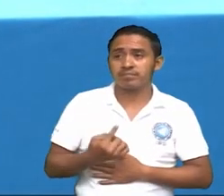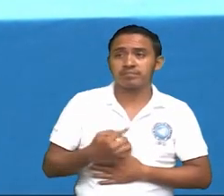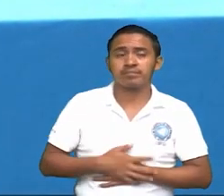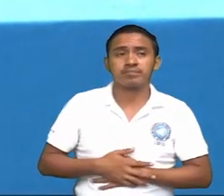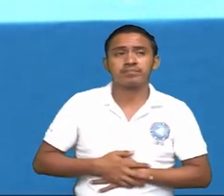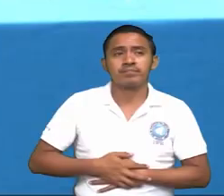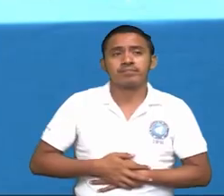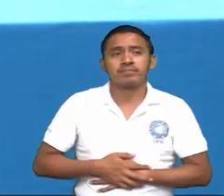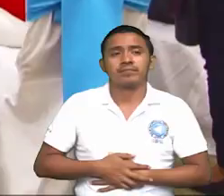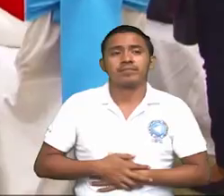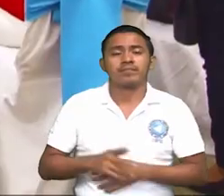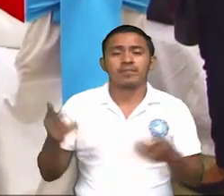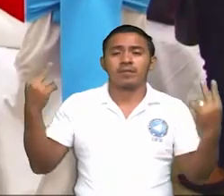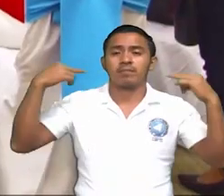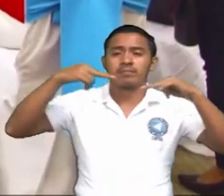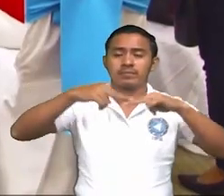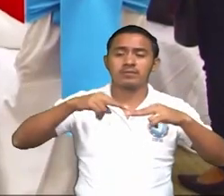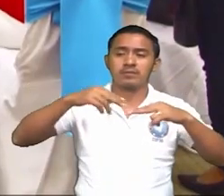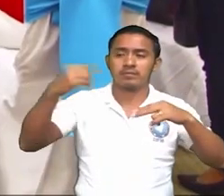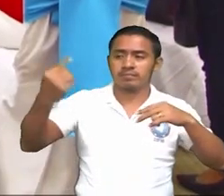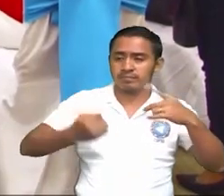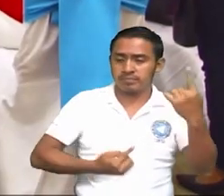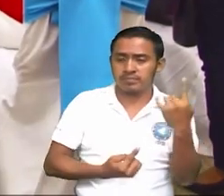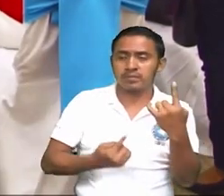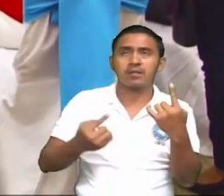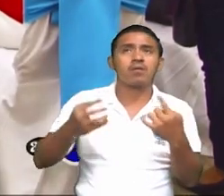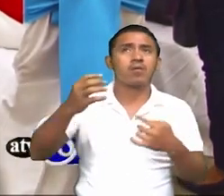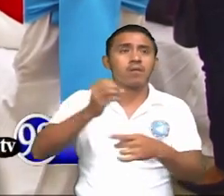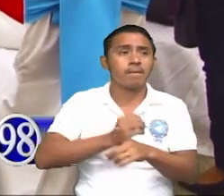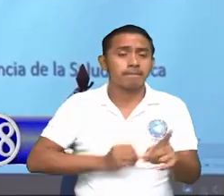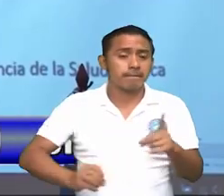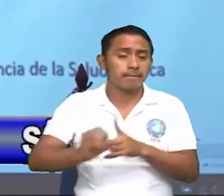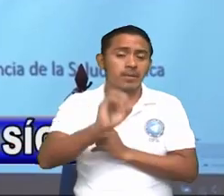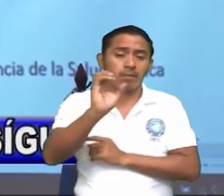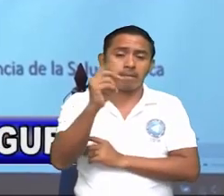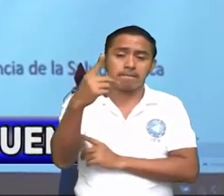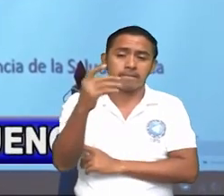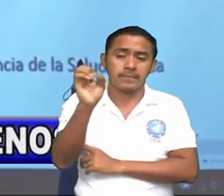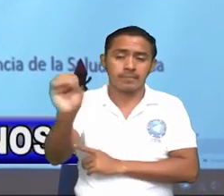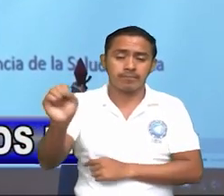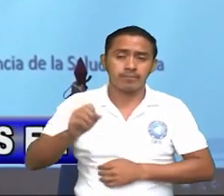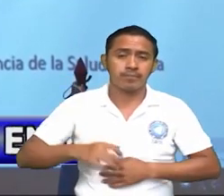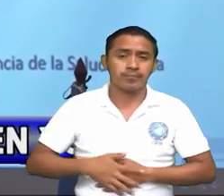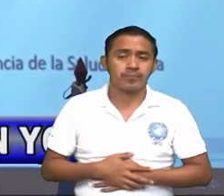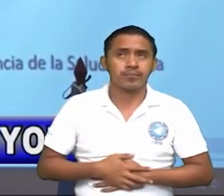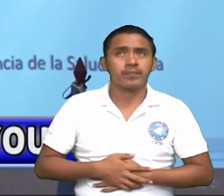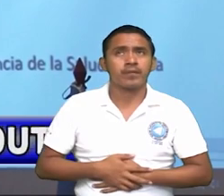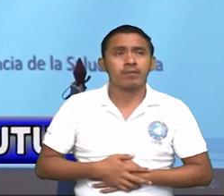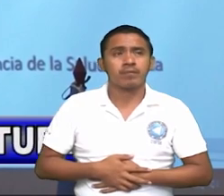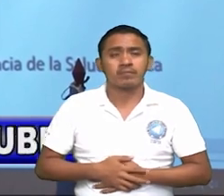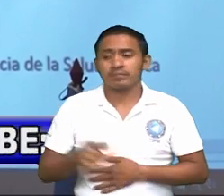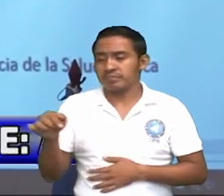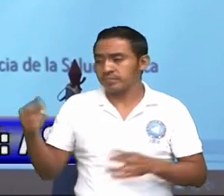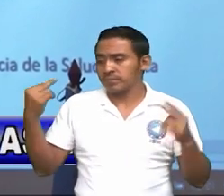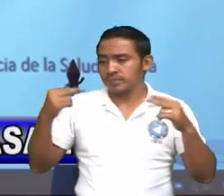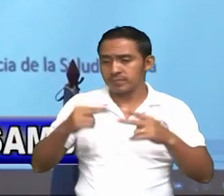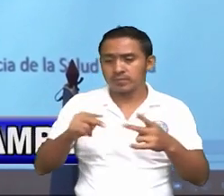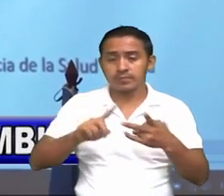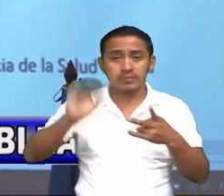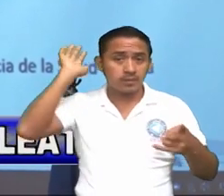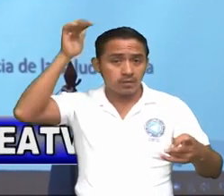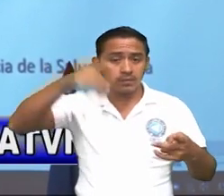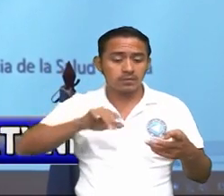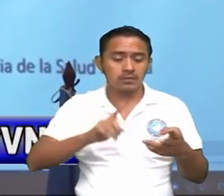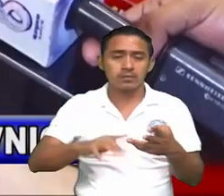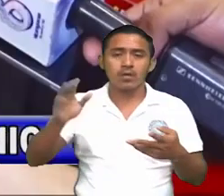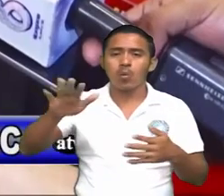dos profesores que vienen a través de la Organización Panamericana de la Salud, un profesor de Argentina y